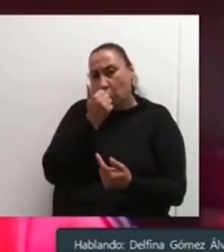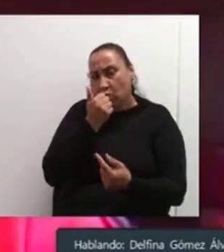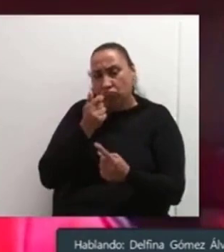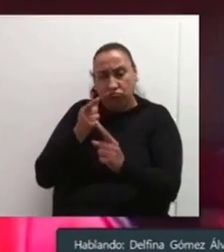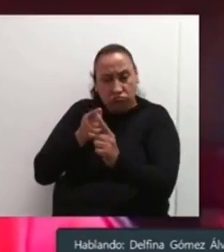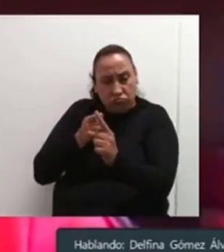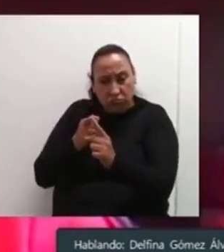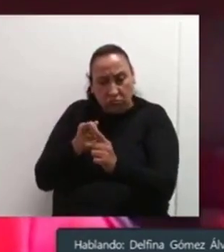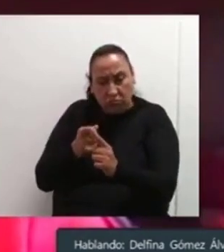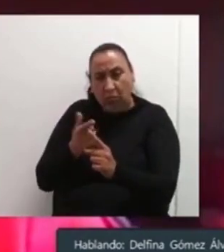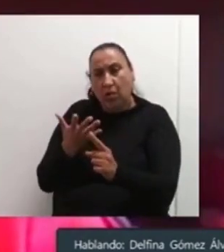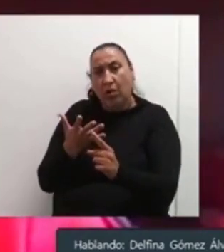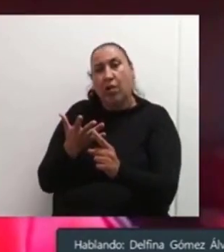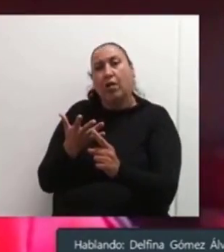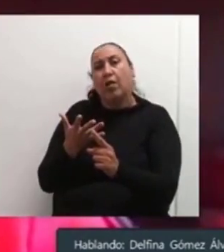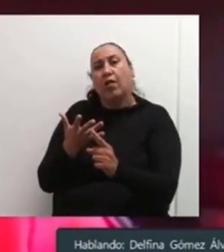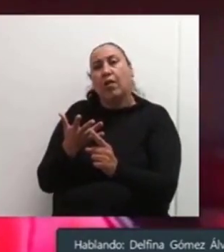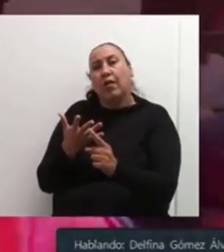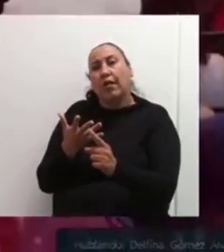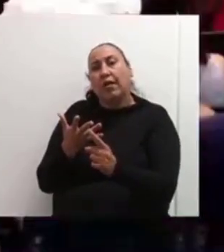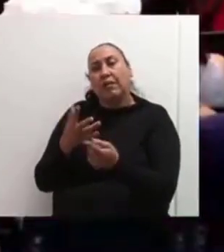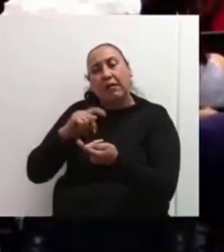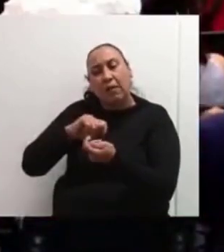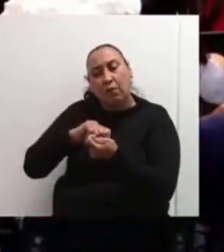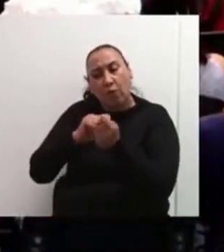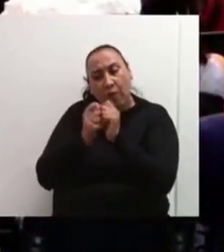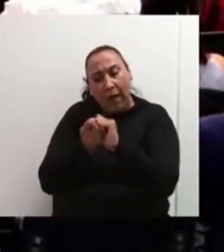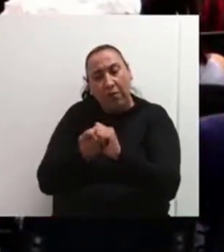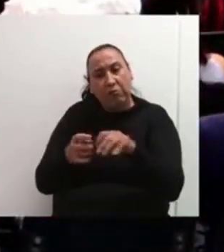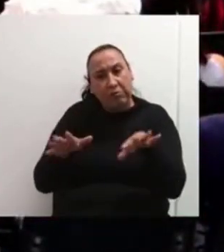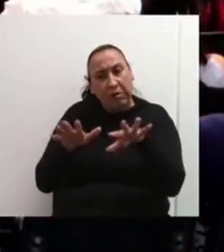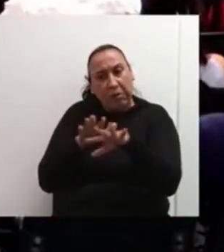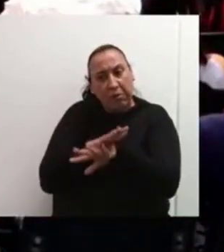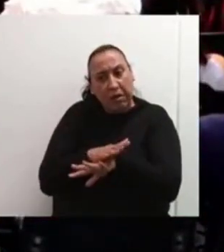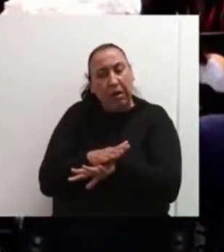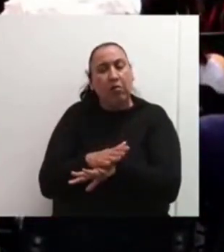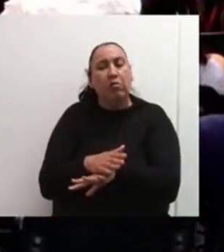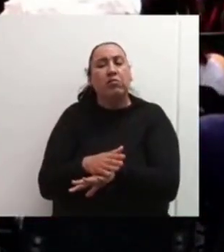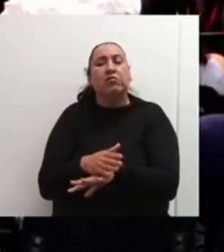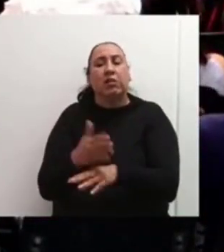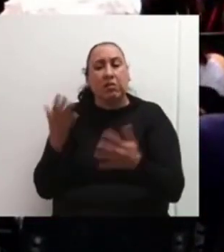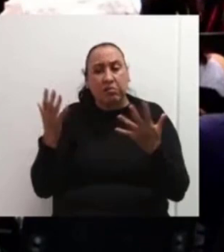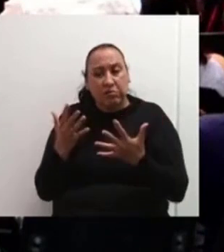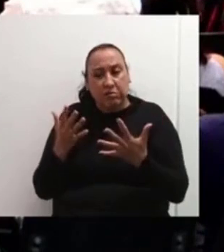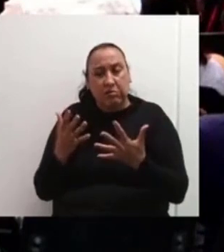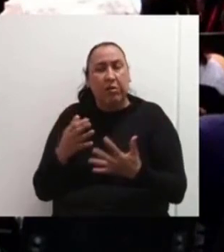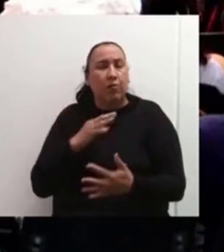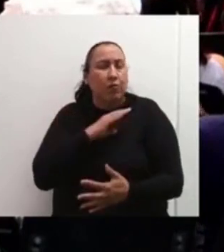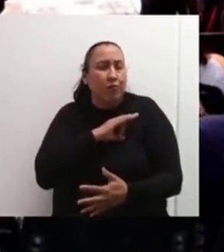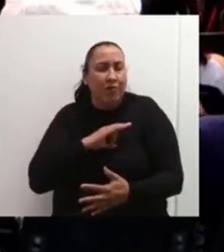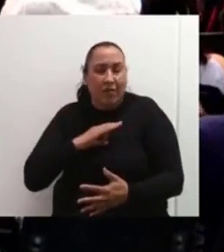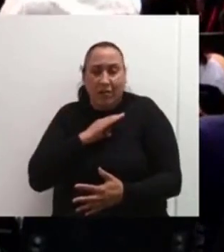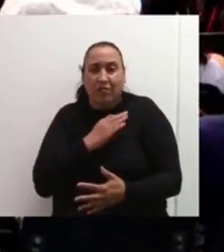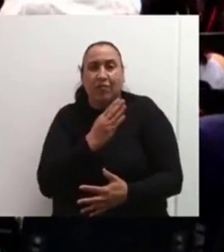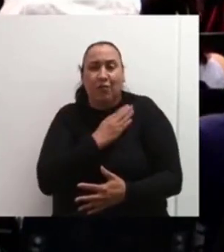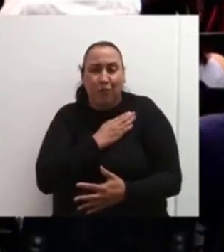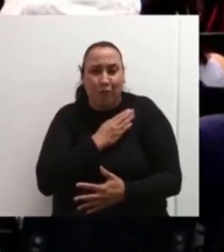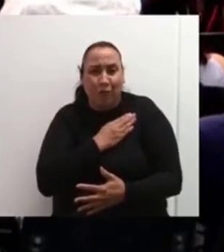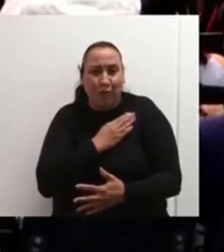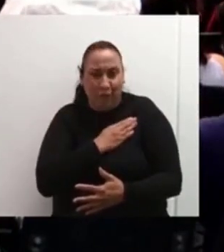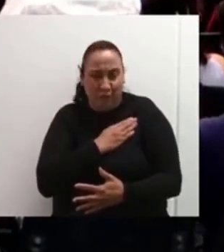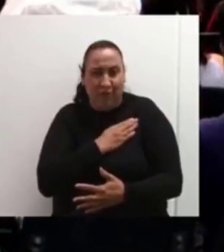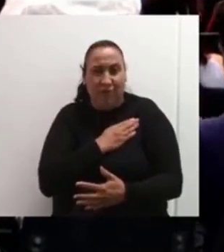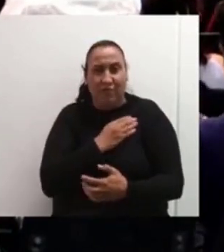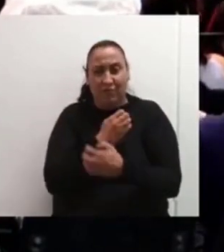en nuestras manos hacer los seres y seres buenos seres felices pero también